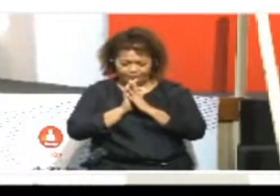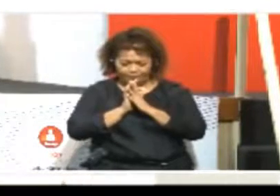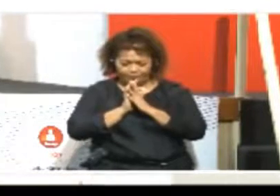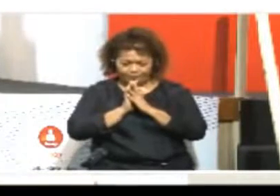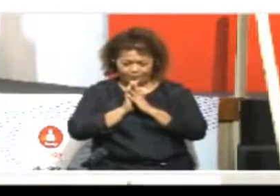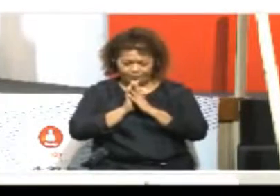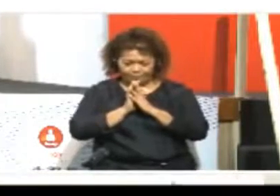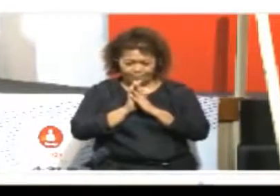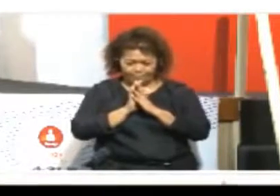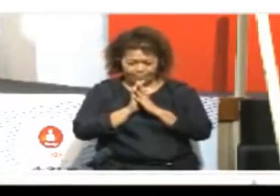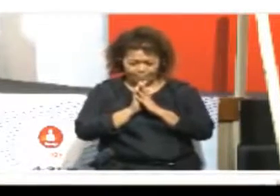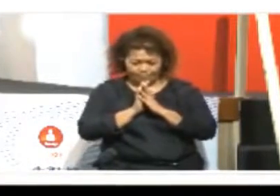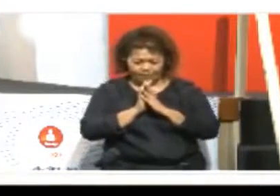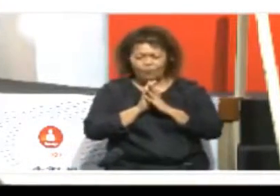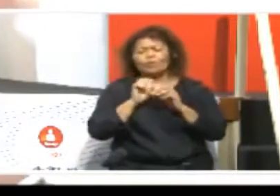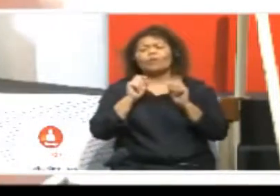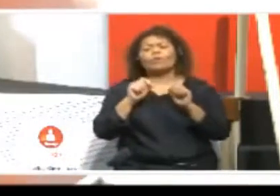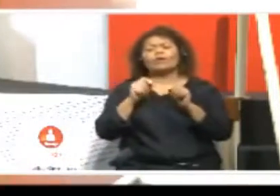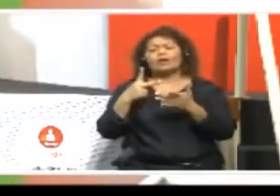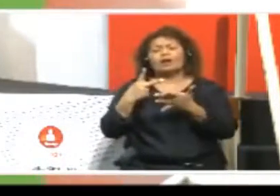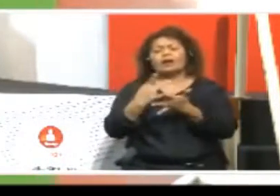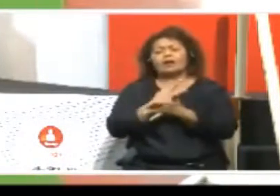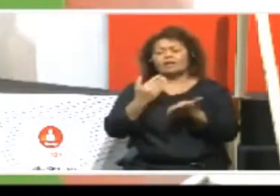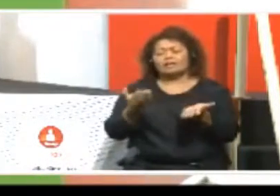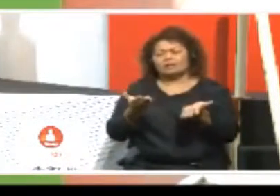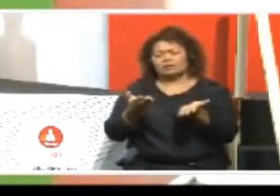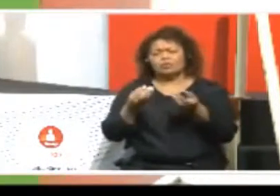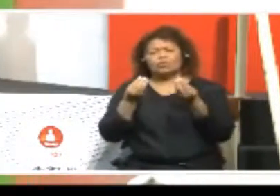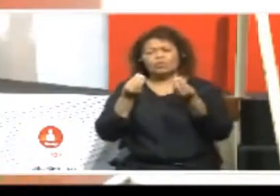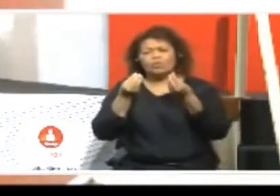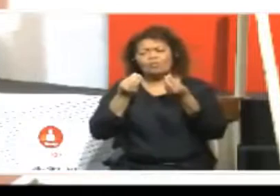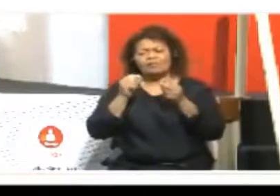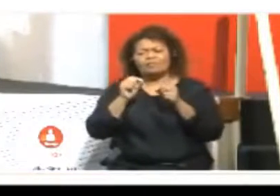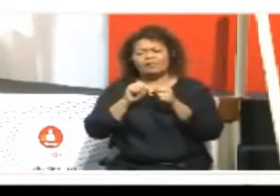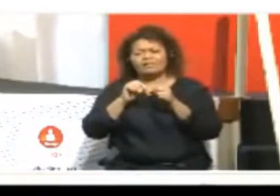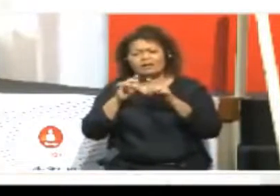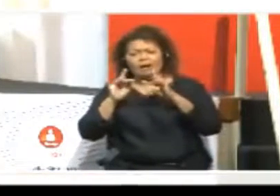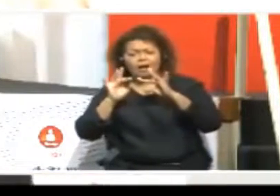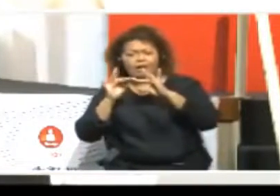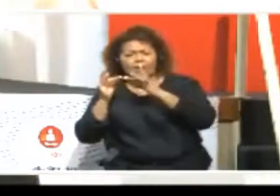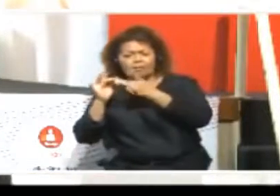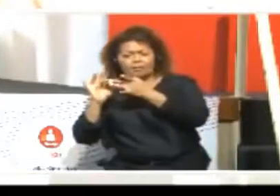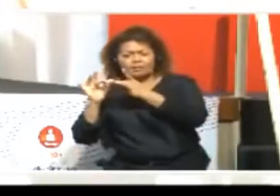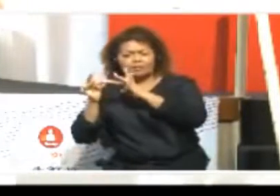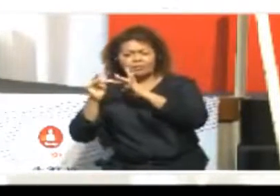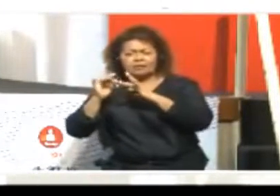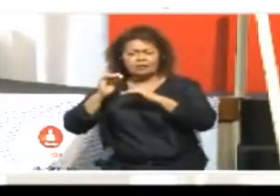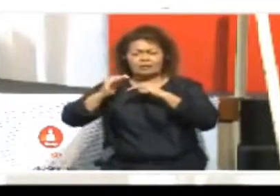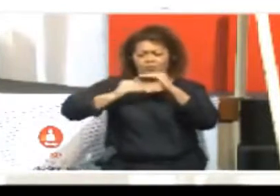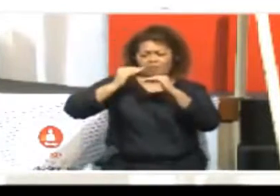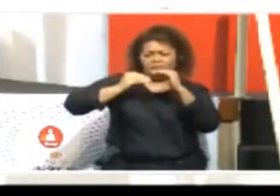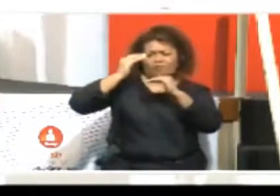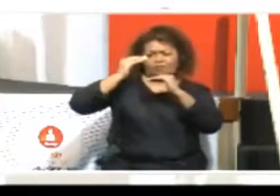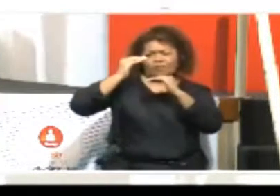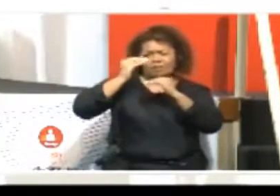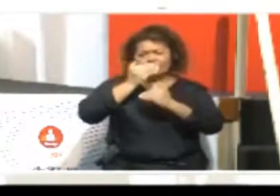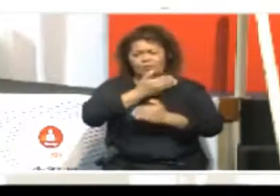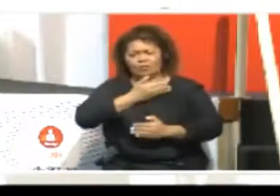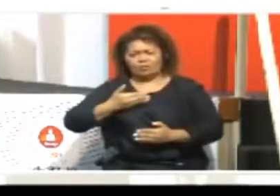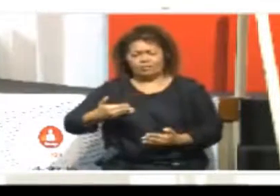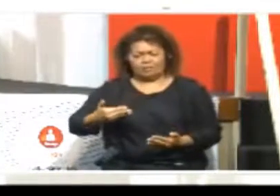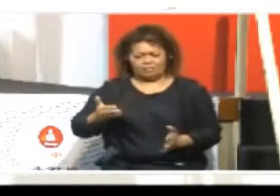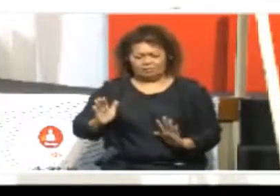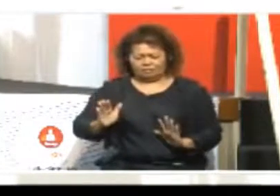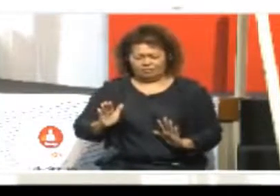¿Qué sucede? ¿Cómo correlacionar gobernanza con desarrollo? Porque ese es el tema que quiero hablar acá. Hay muy buenas